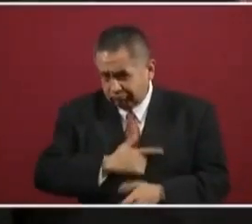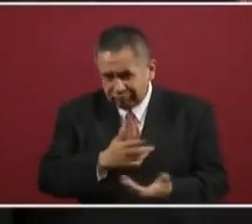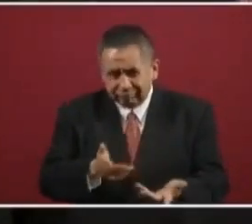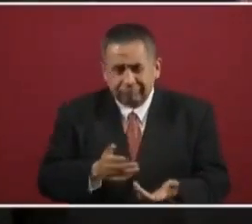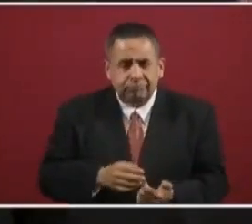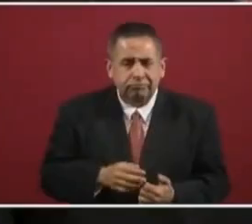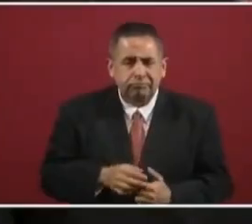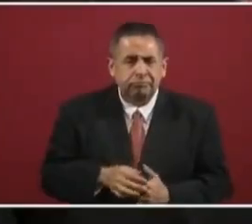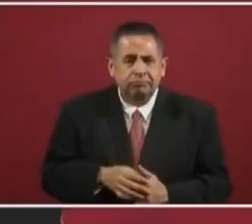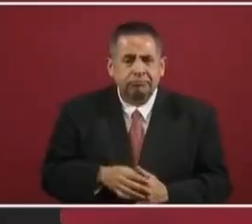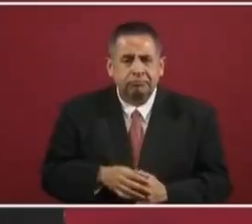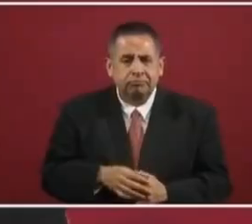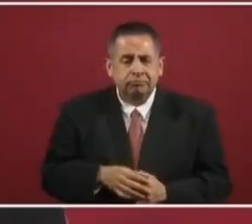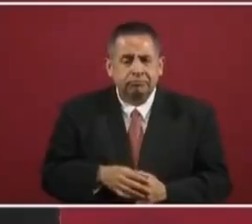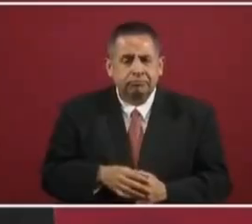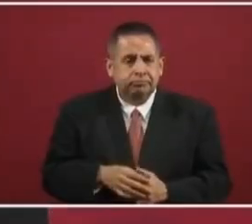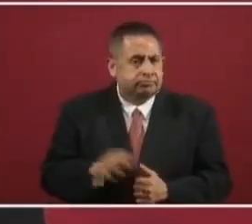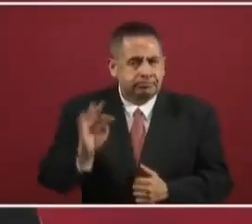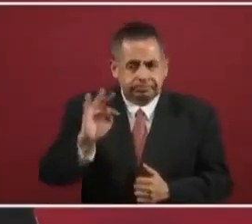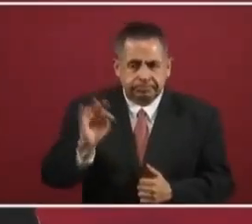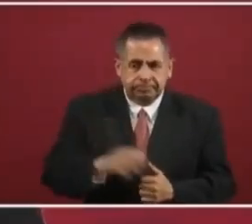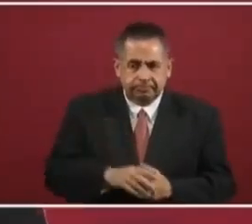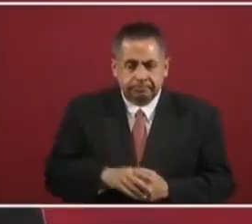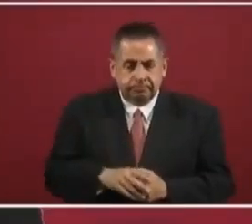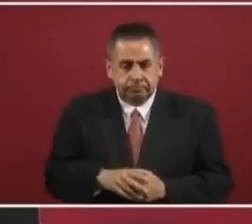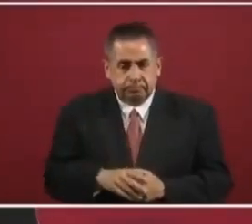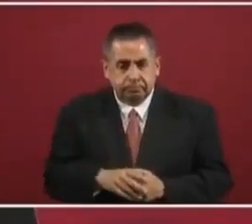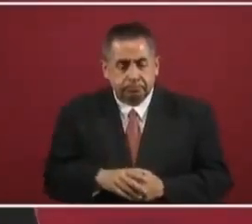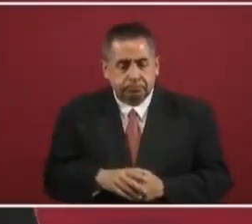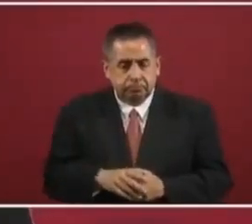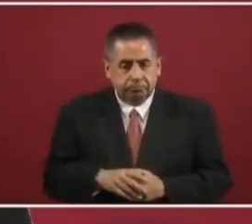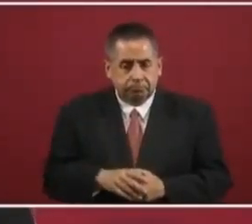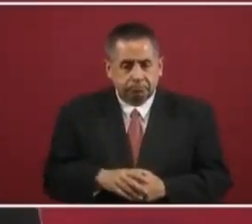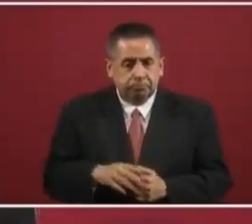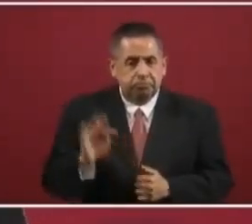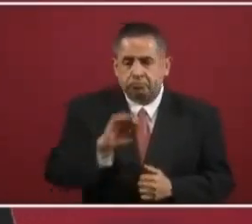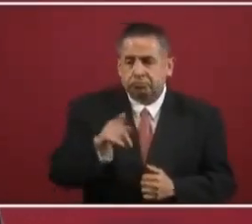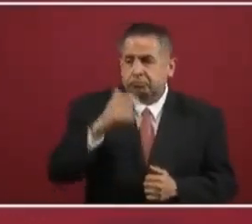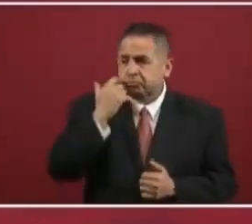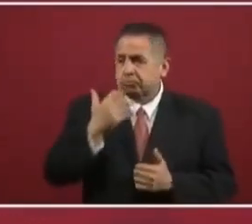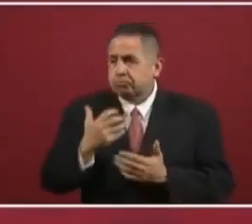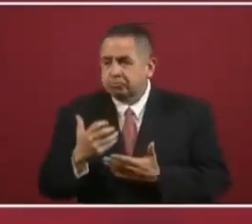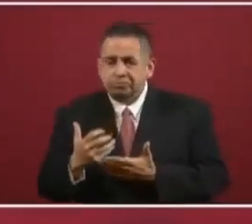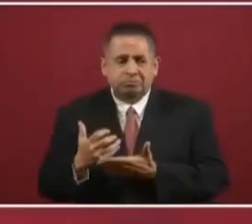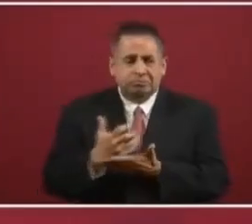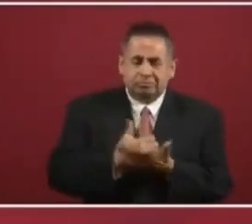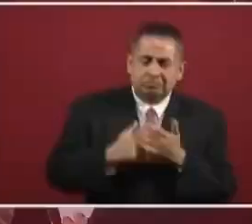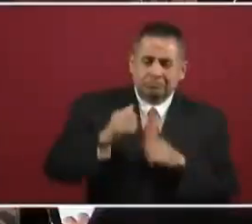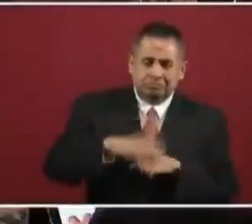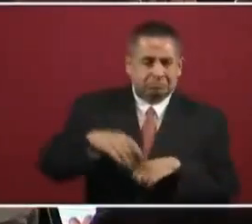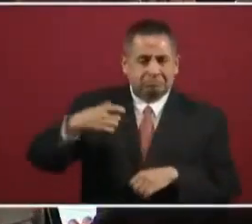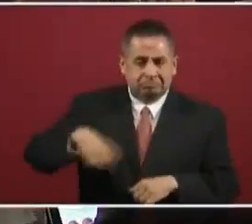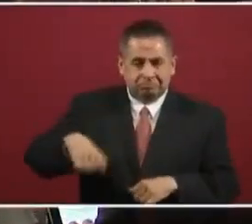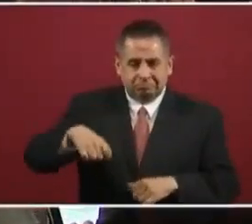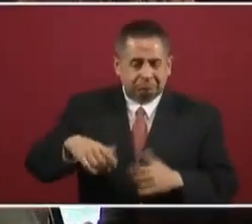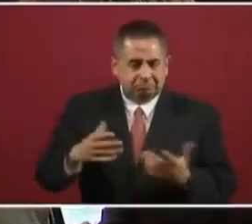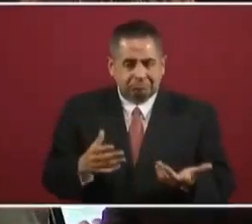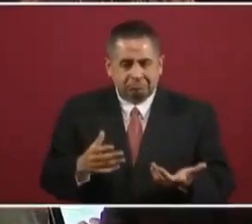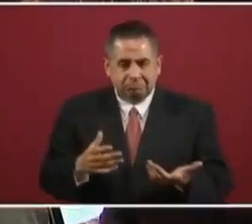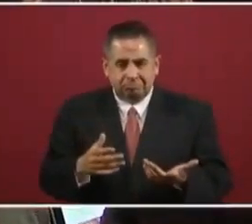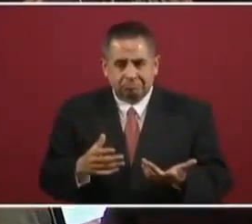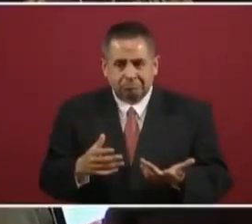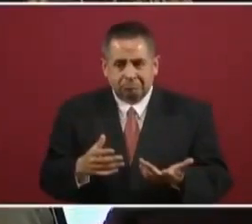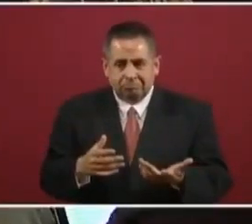oficio si quisieran ganar dinero